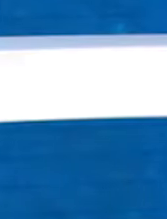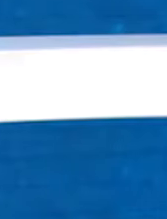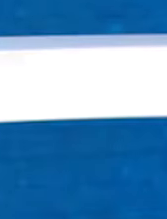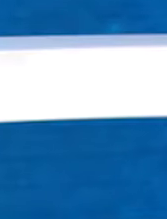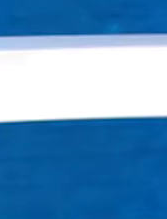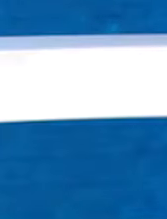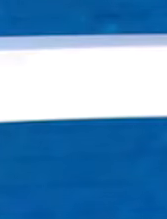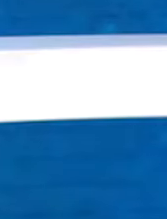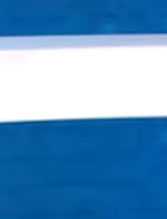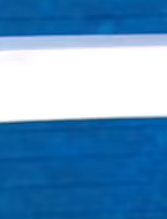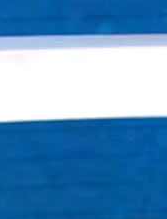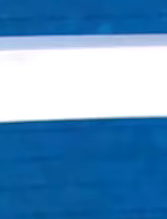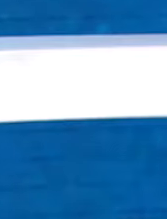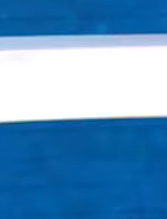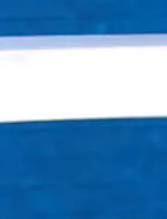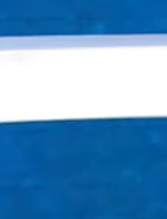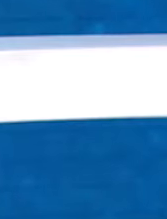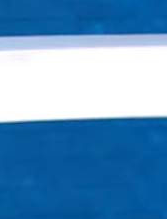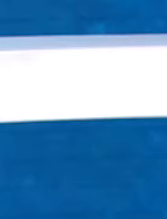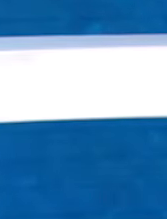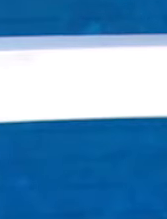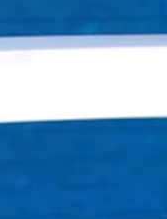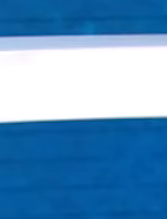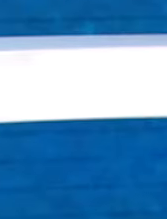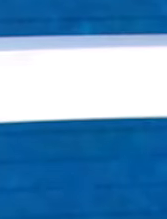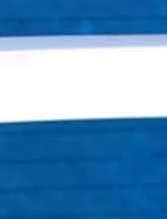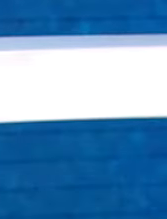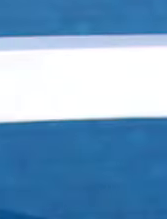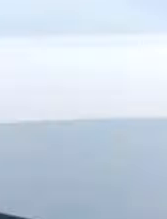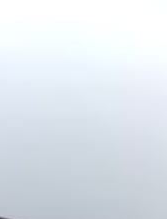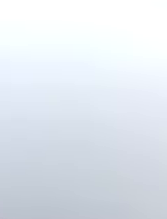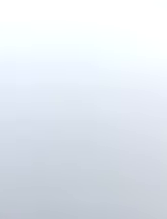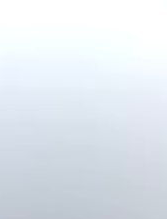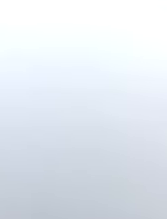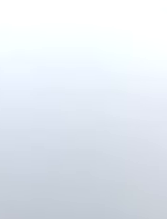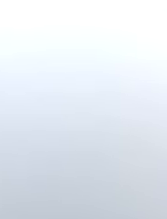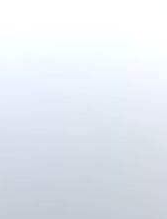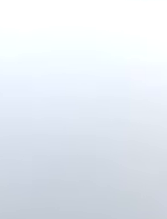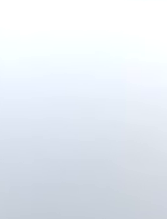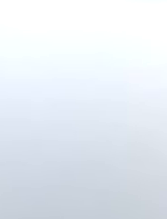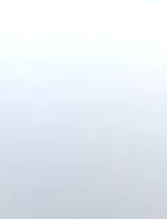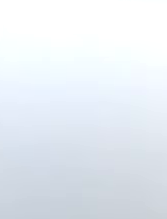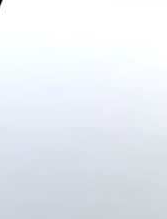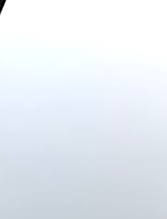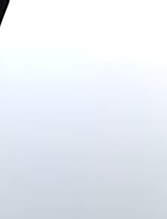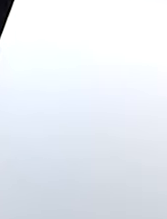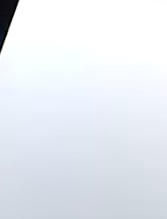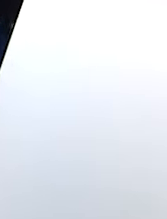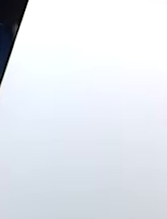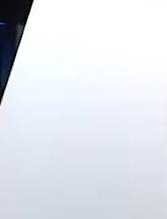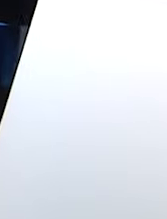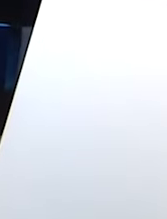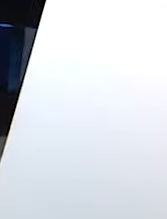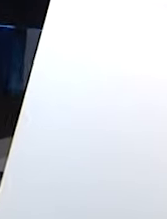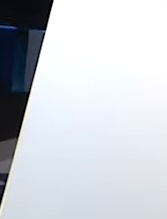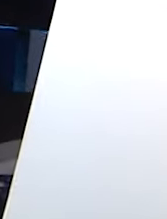Carlos en el T para ver algunos de las propuestas temas de seguridad no que están planteados bueno Fuiste uno de los que más trabajó el tema de los allanamientos nocturnos en el plebiscito que